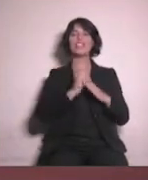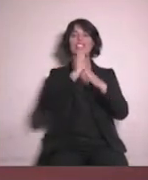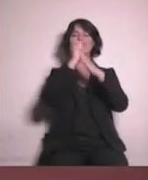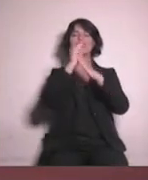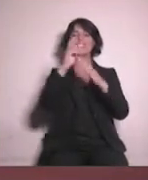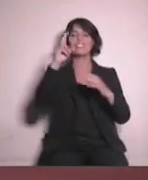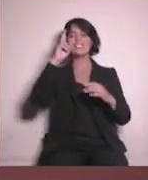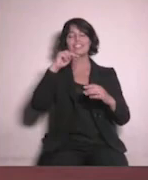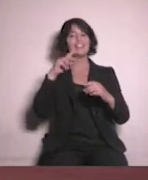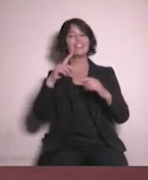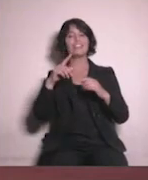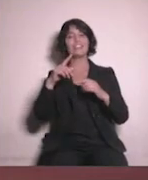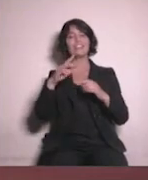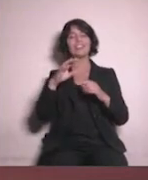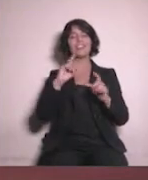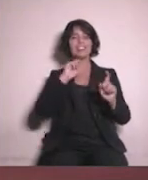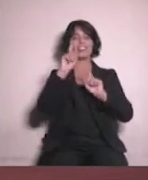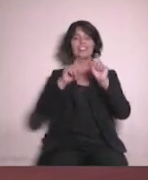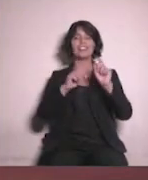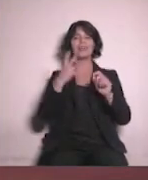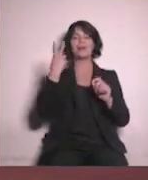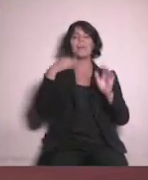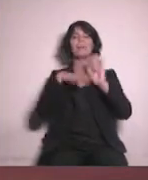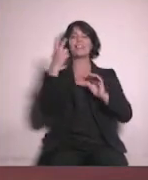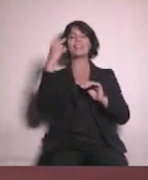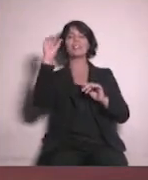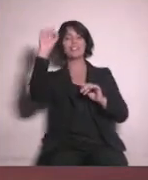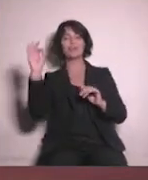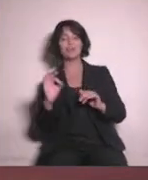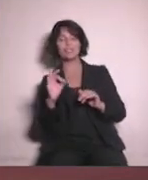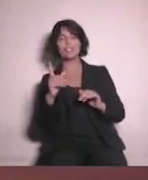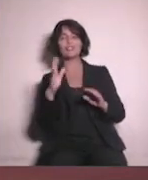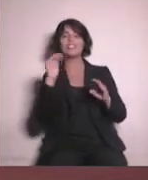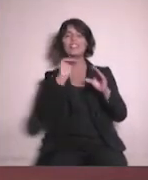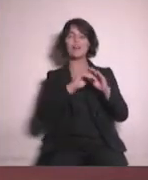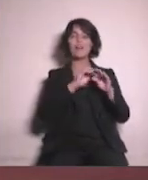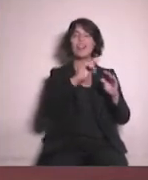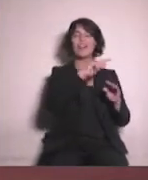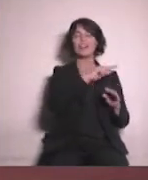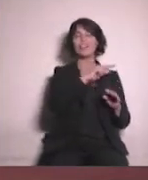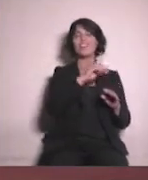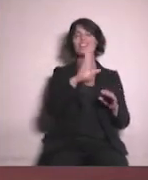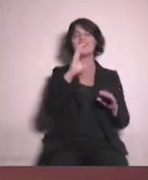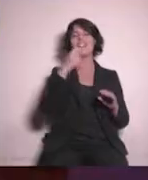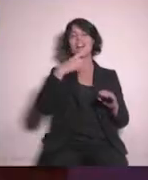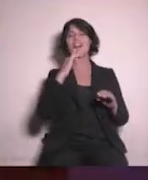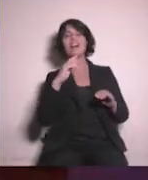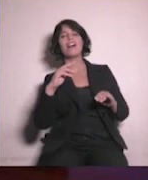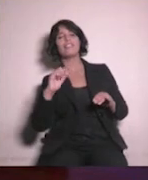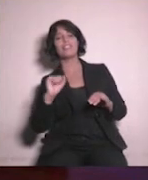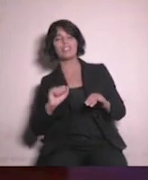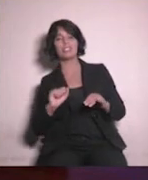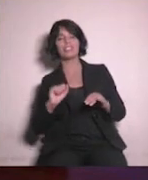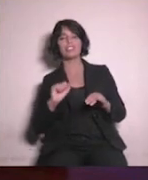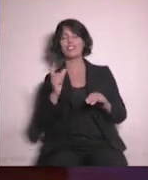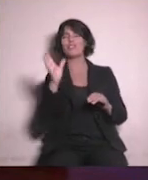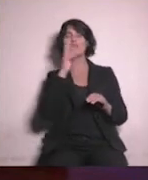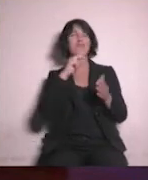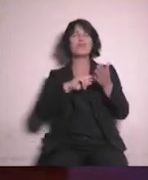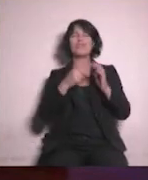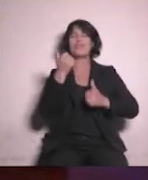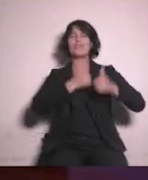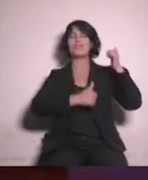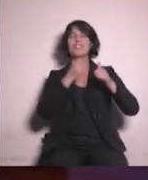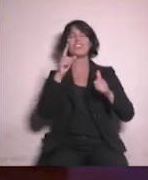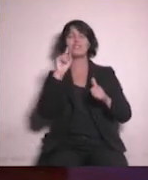el 20% del ABB que hay en Chile, está en Habitat. No tenemos ningún problema a competir